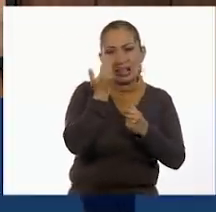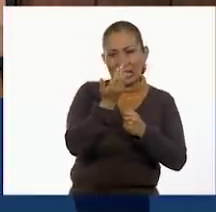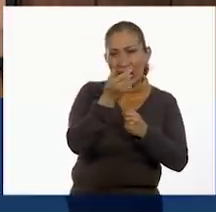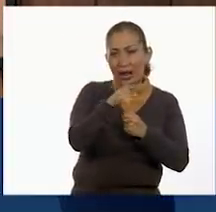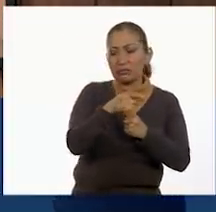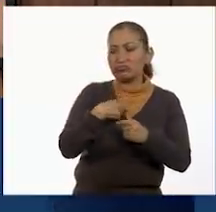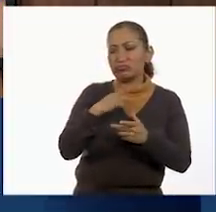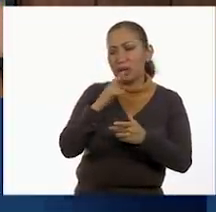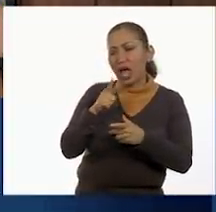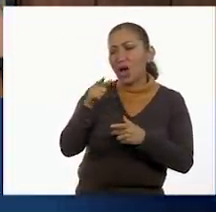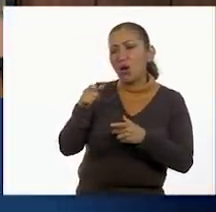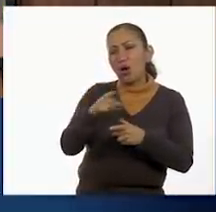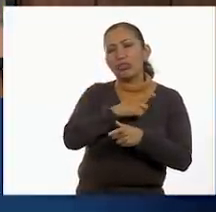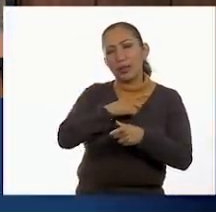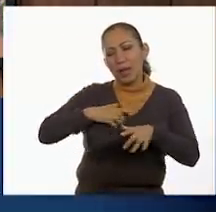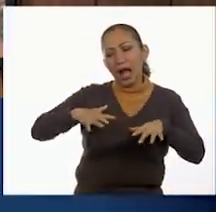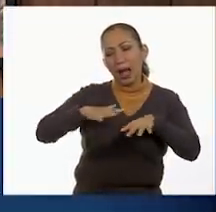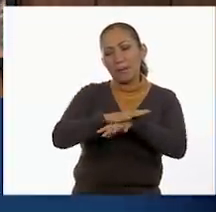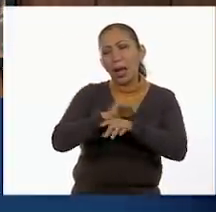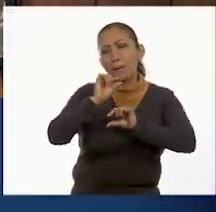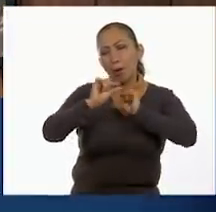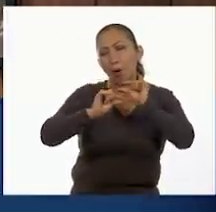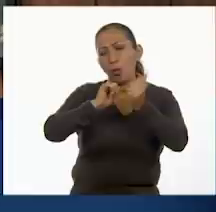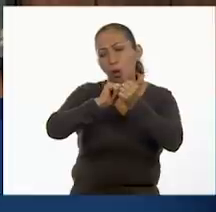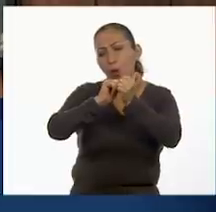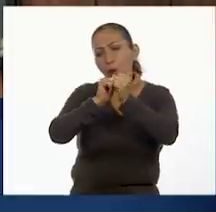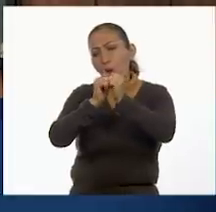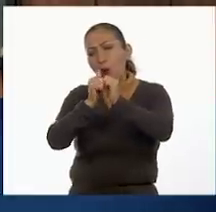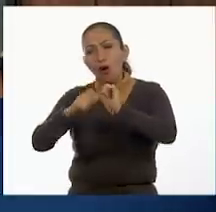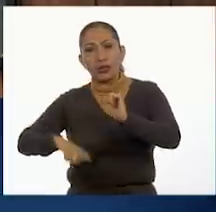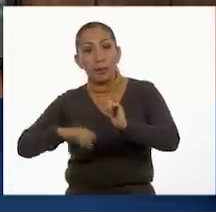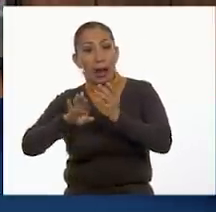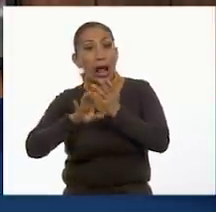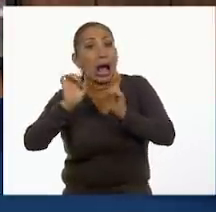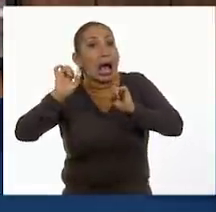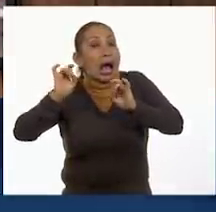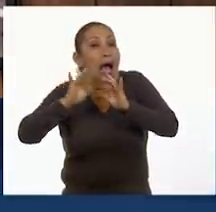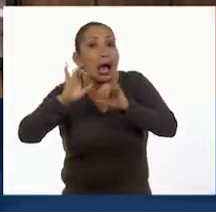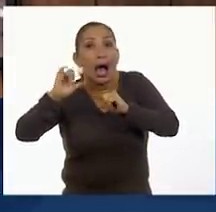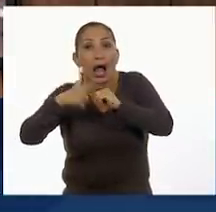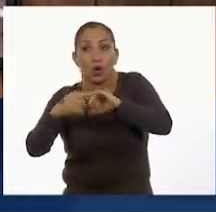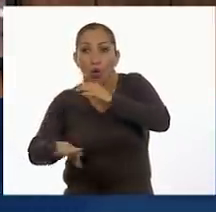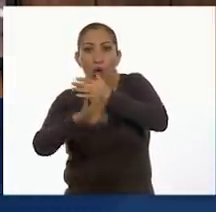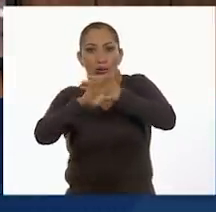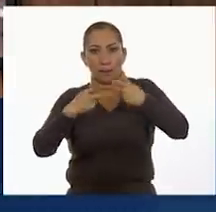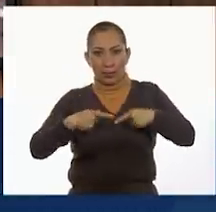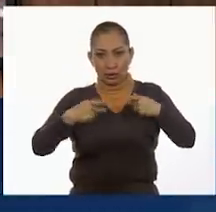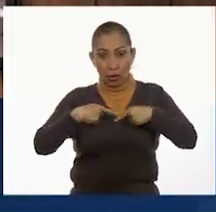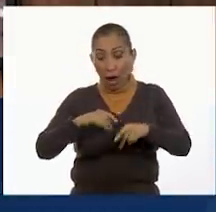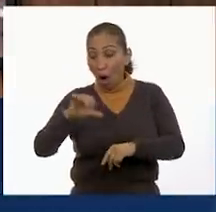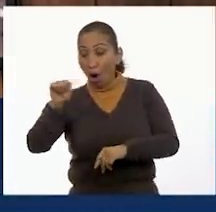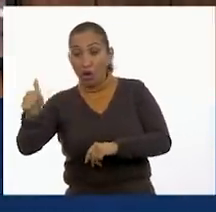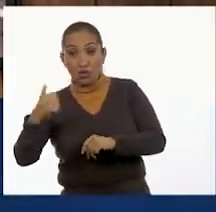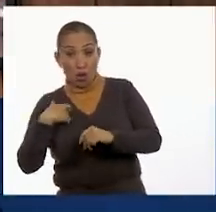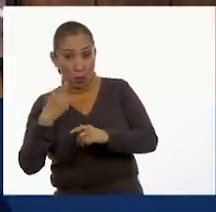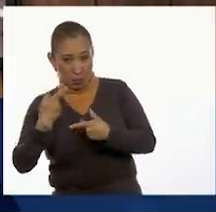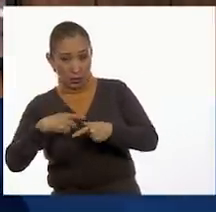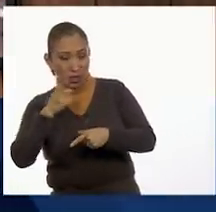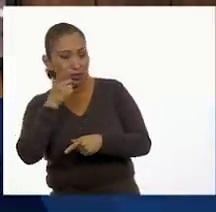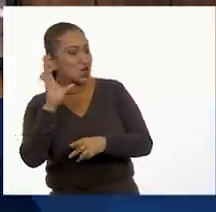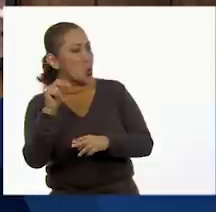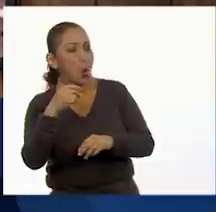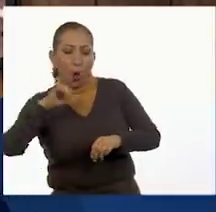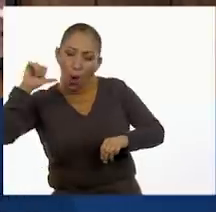liberales consideraban que se debía cambiar lentamente, para evitar una oposición violenta, pero otros creían en el